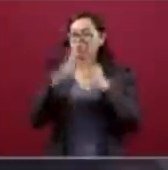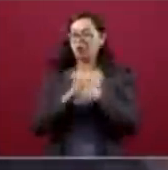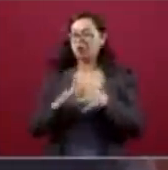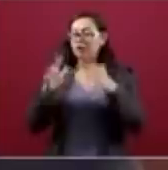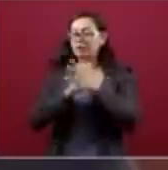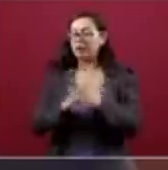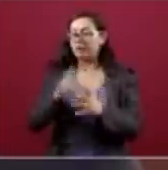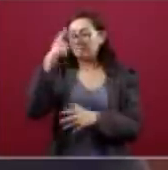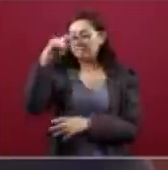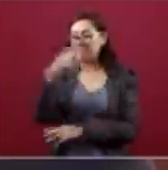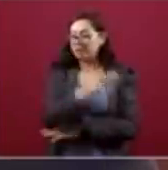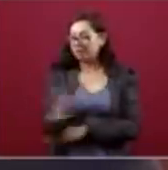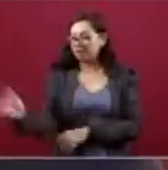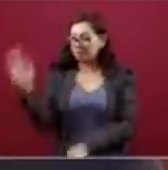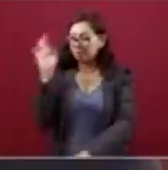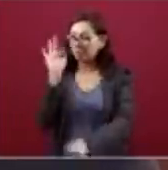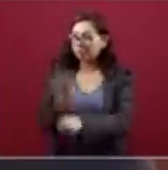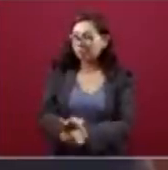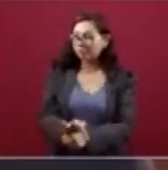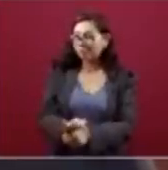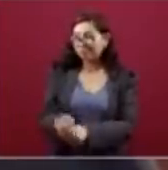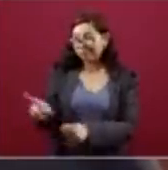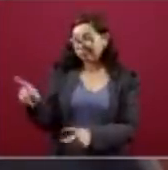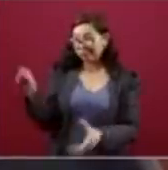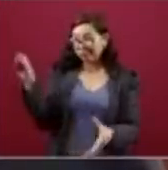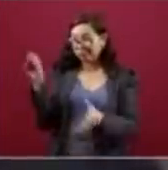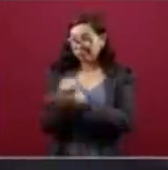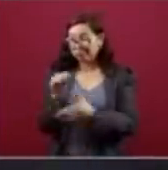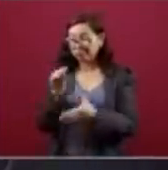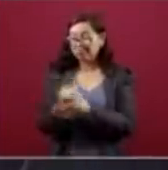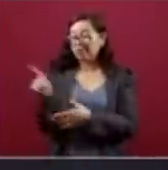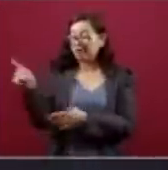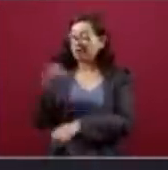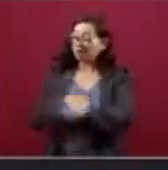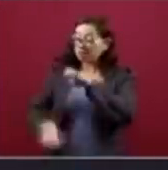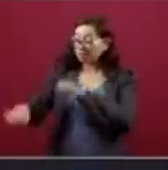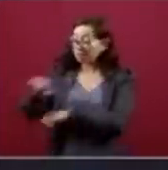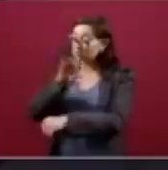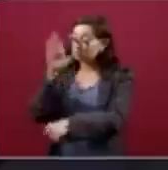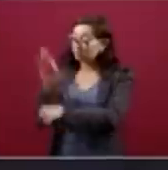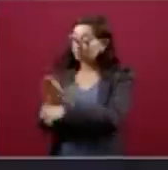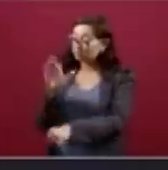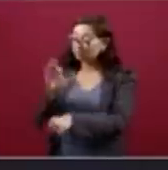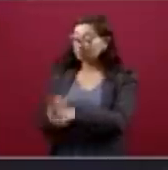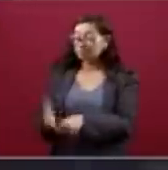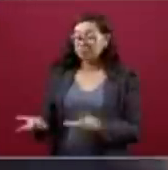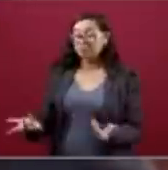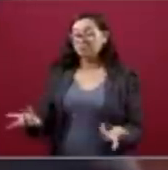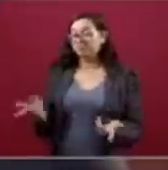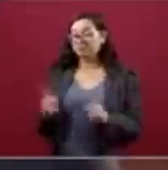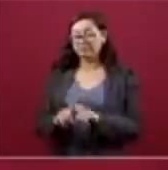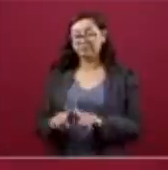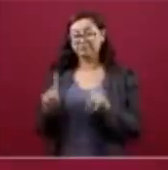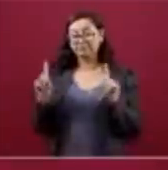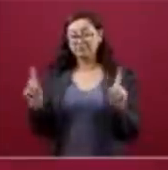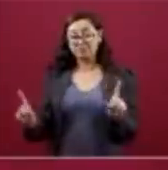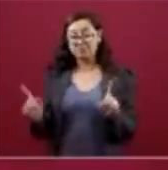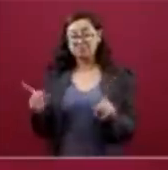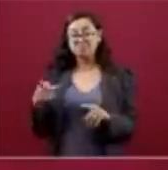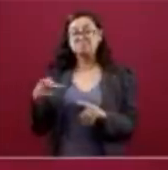en favor del pueblo, no de las acaudaladas compañías, pero que